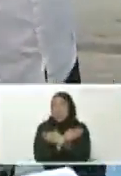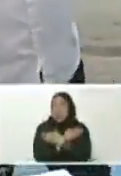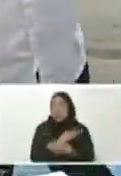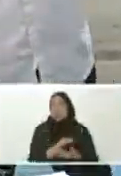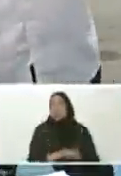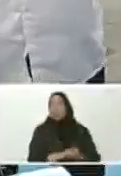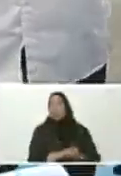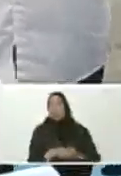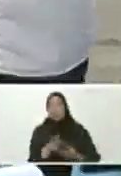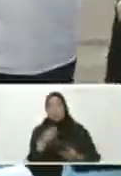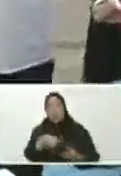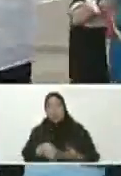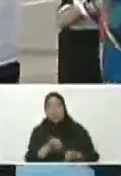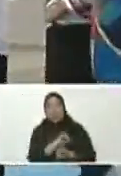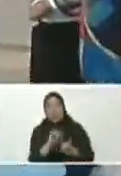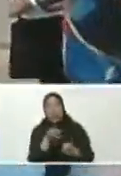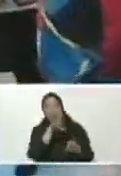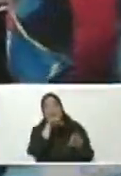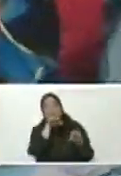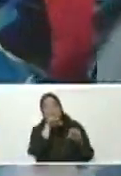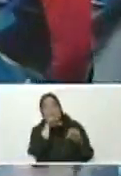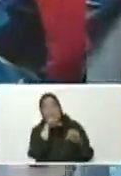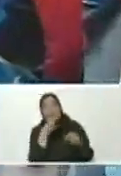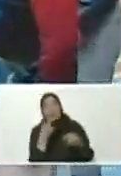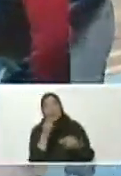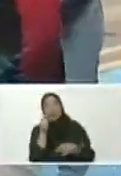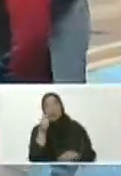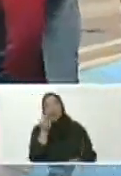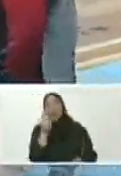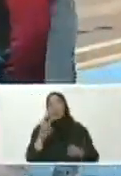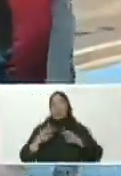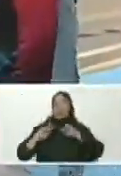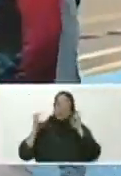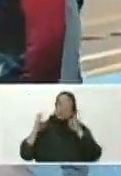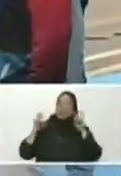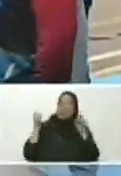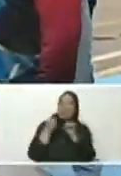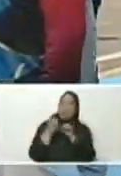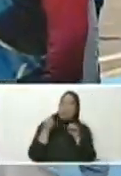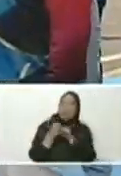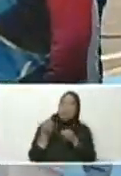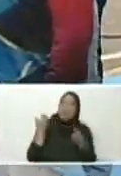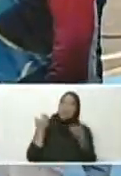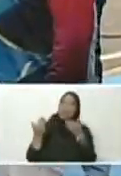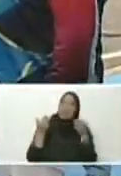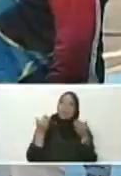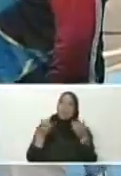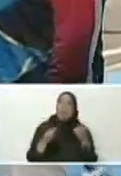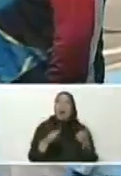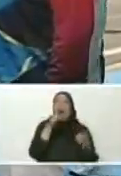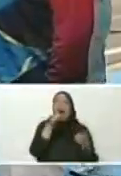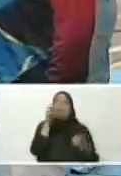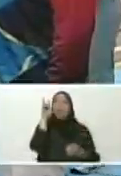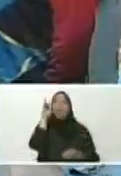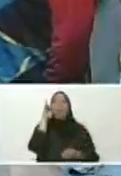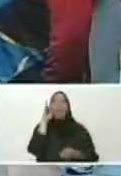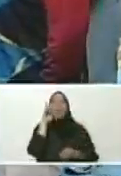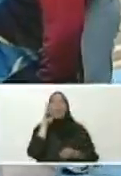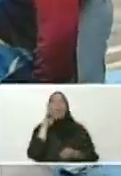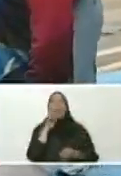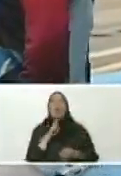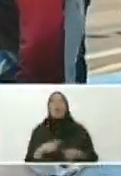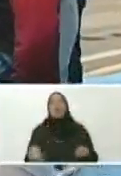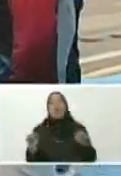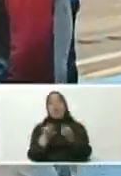hablar más nadie. Cuarto tema, deficiencia del servicio de agua potable en distribución y calidad de la misma.